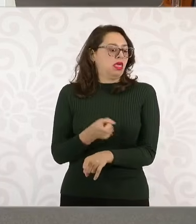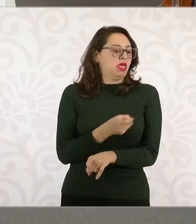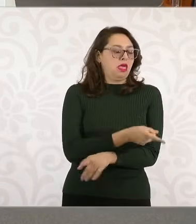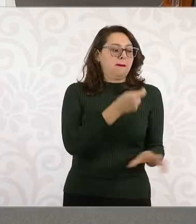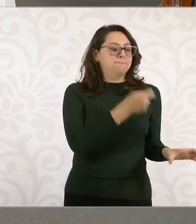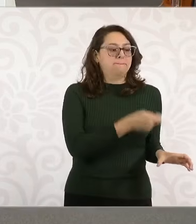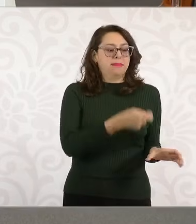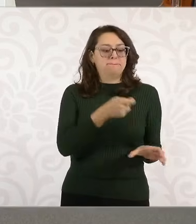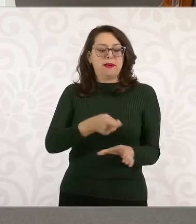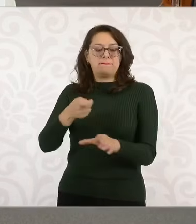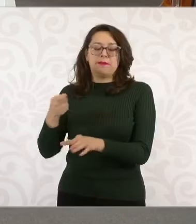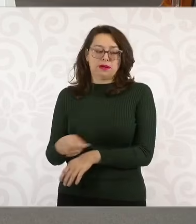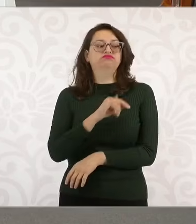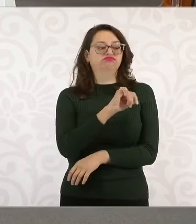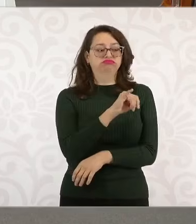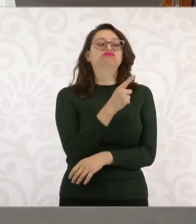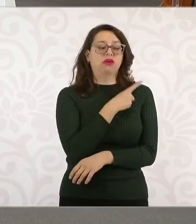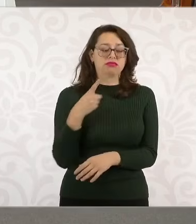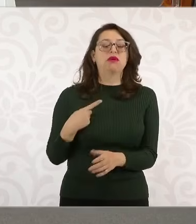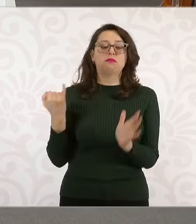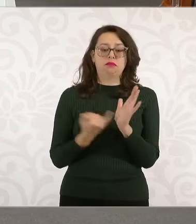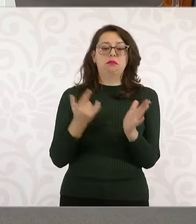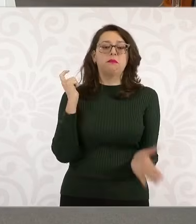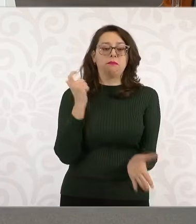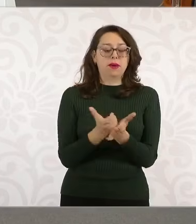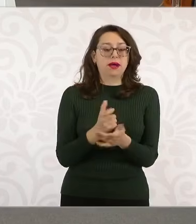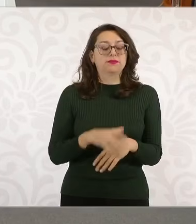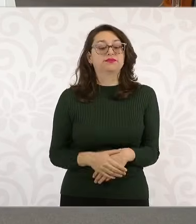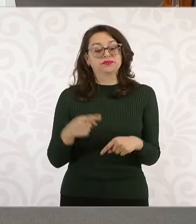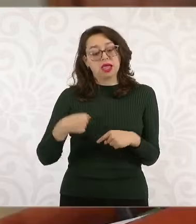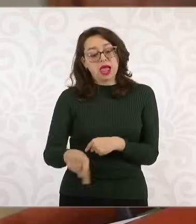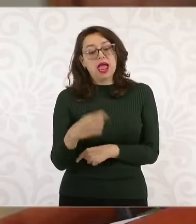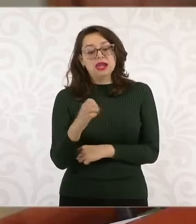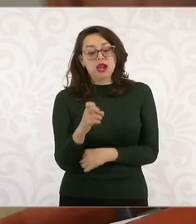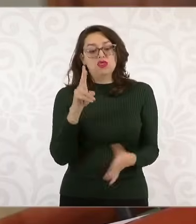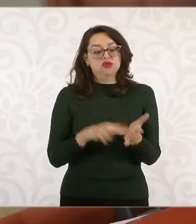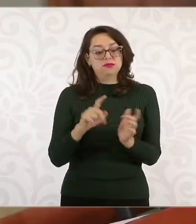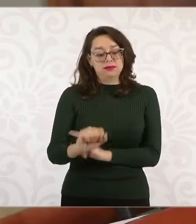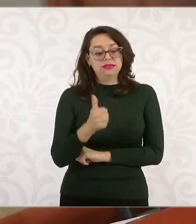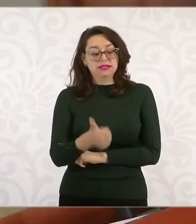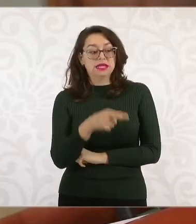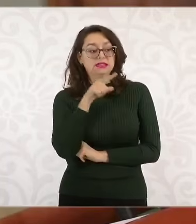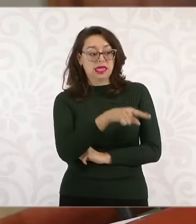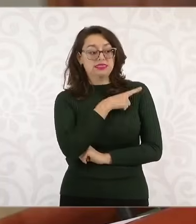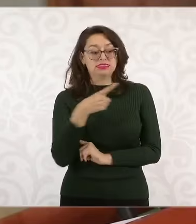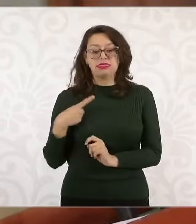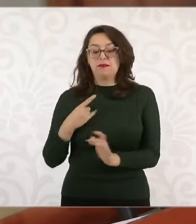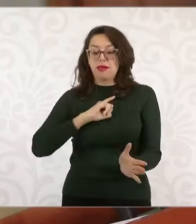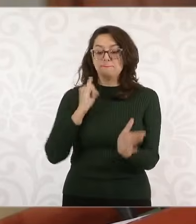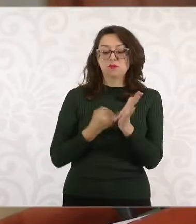SAT. En enero de 2026 se requerirá el pago por 51,000 millones de